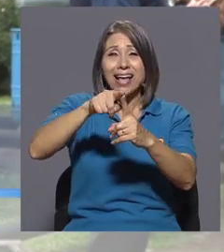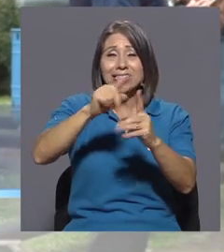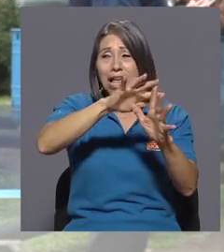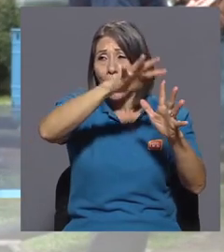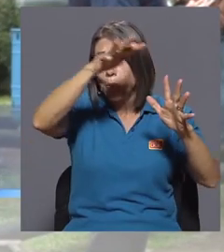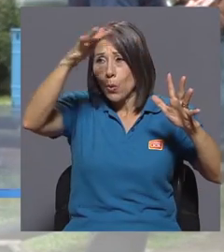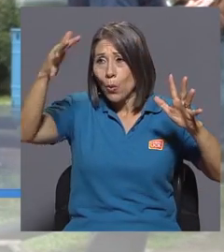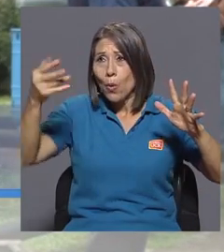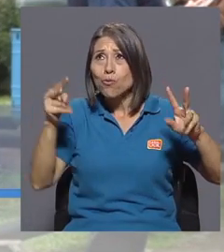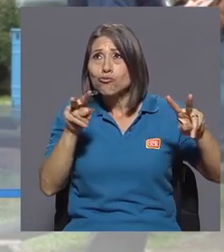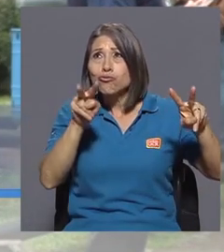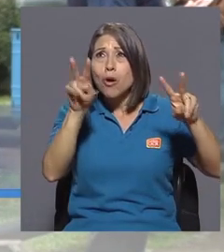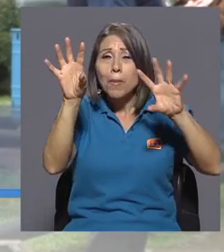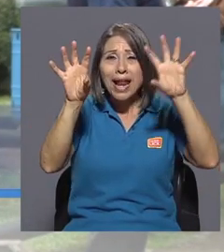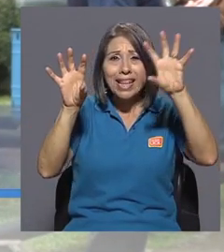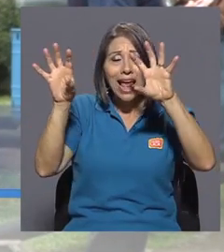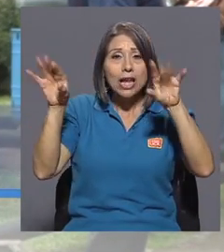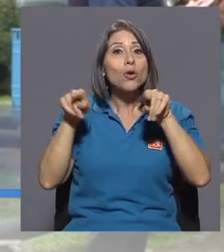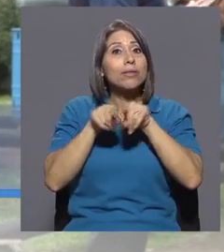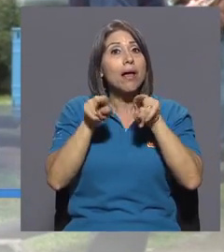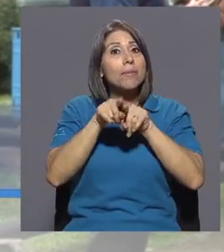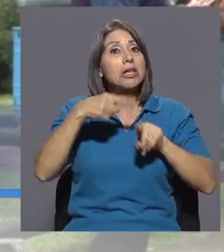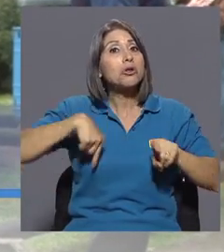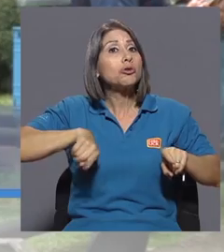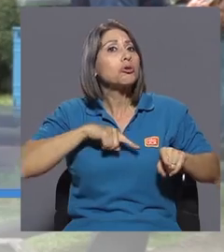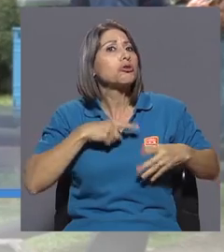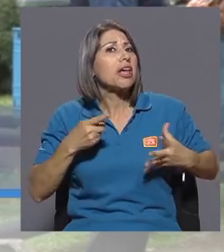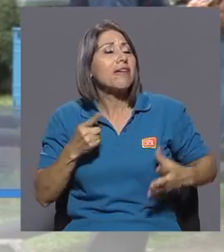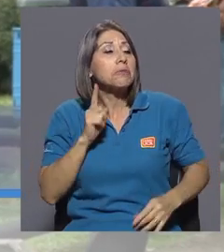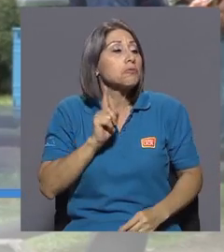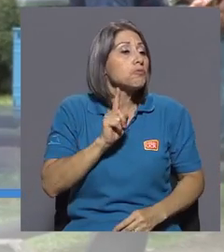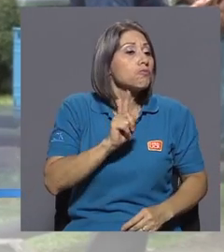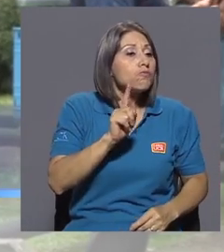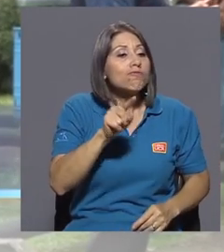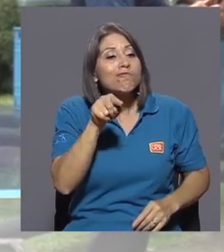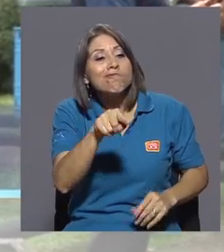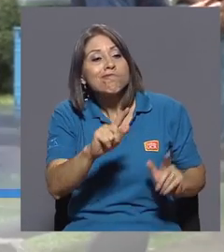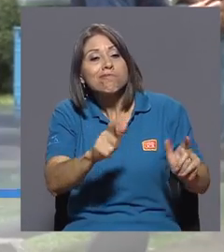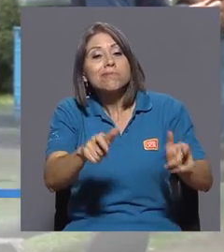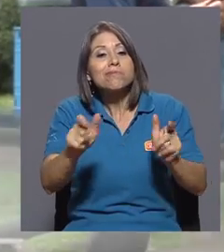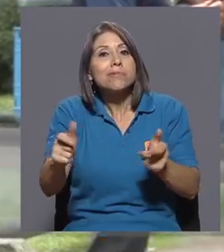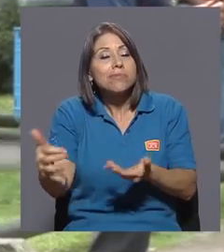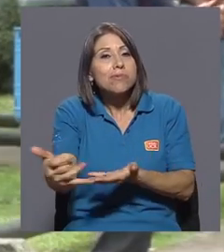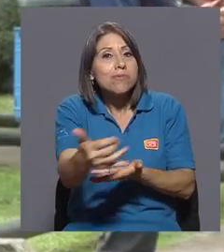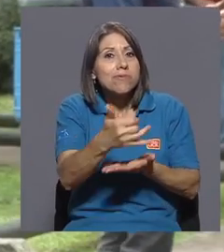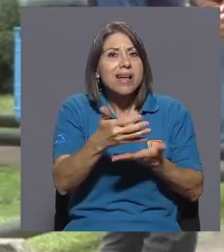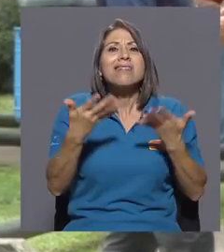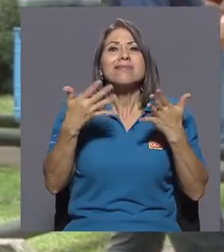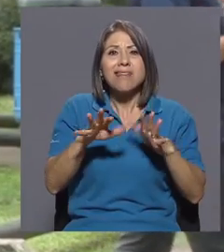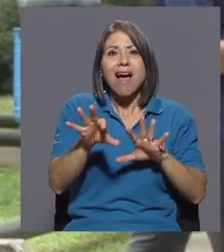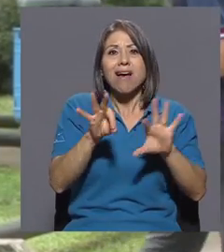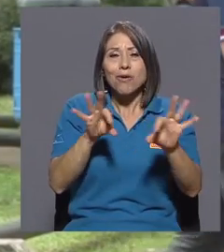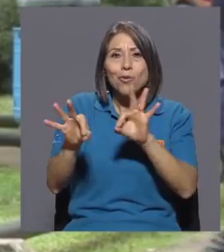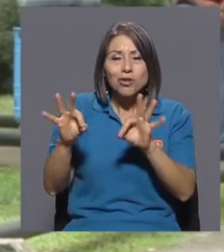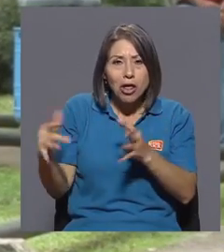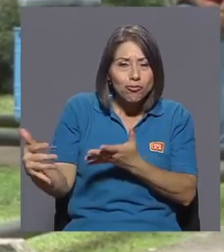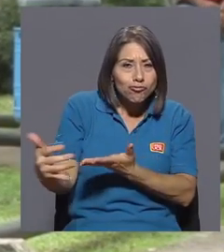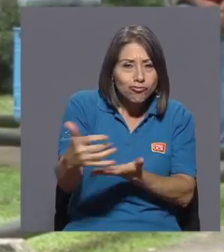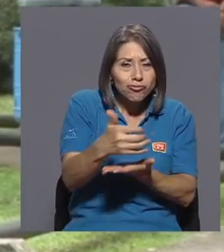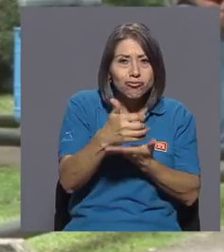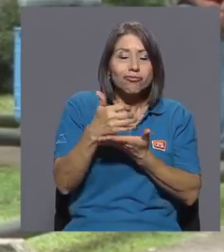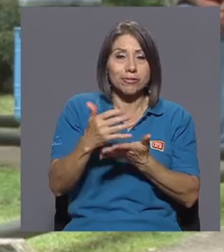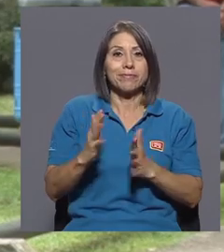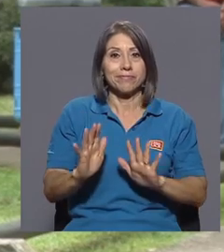de la caminata pues también vamos a colaborar en recogiendo desechos. Ya nos hemos encontrado varios.